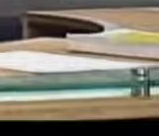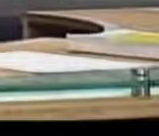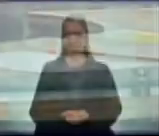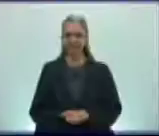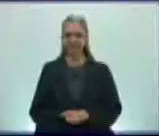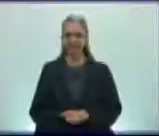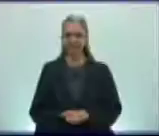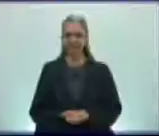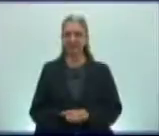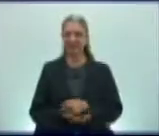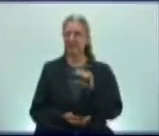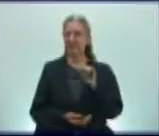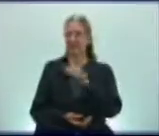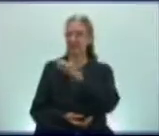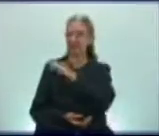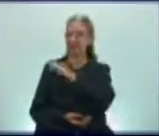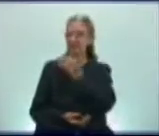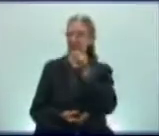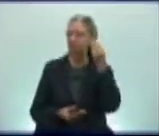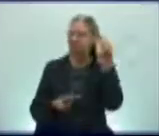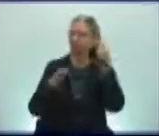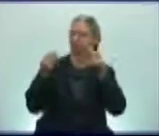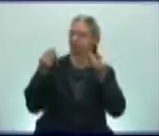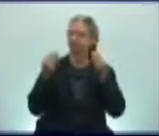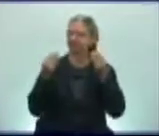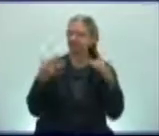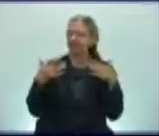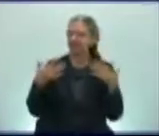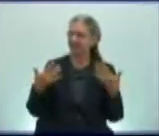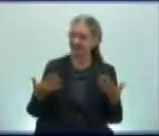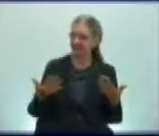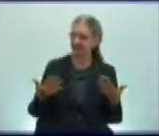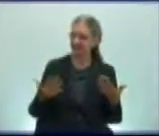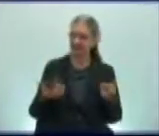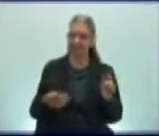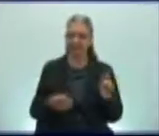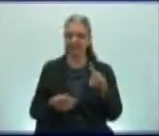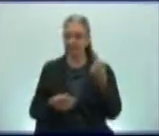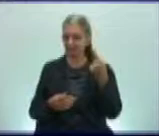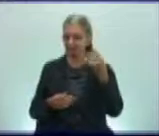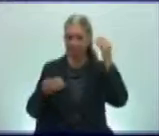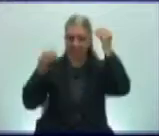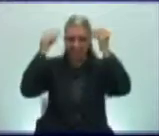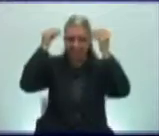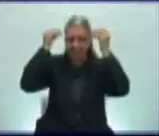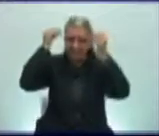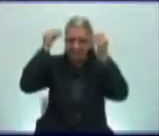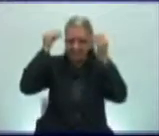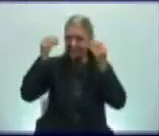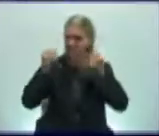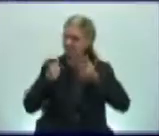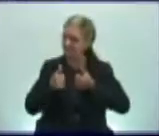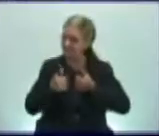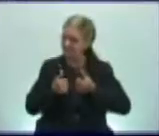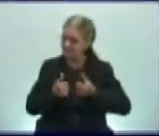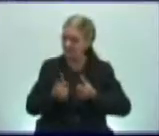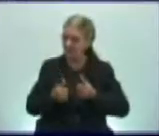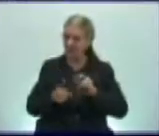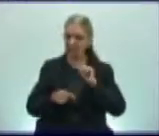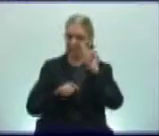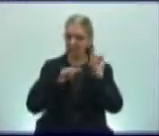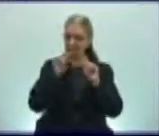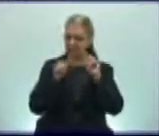Los invito a reflexionar un instante, pero para ello tienen que analizar muy bien la interrogante que